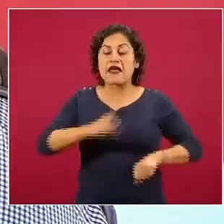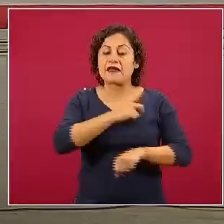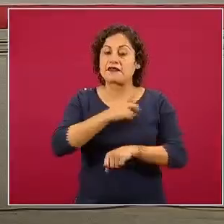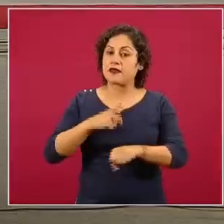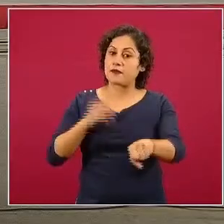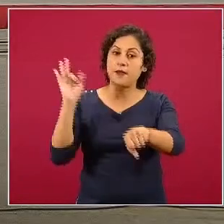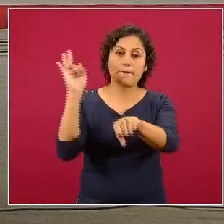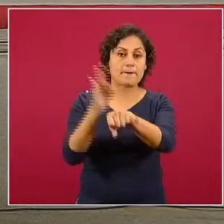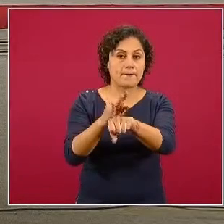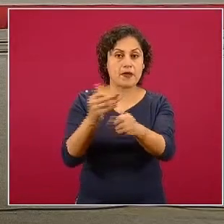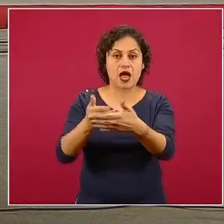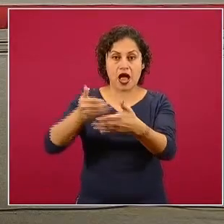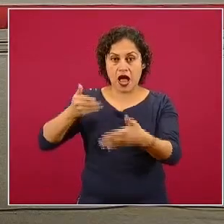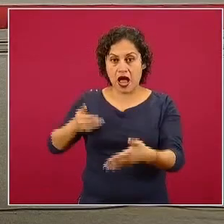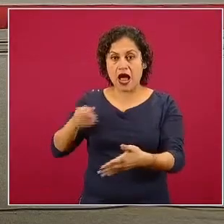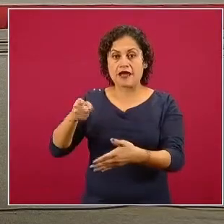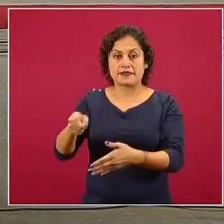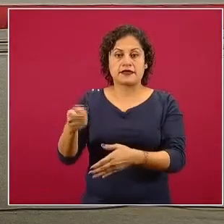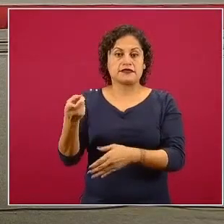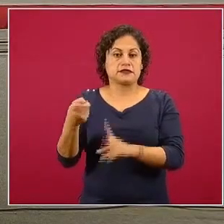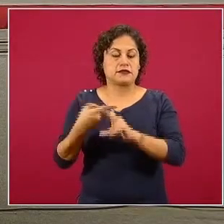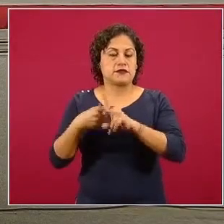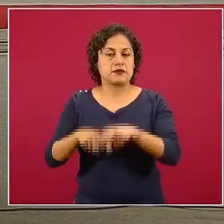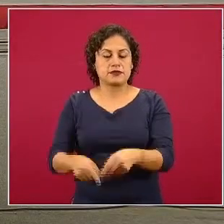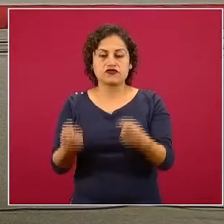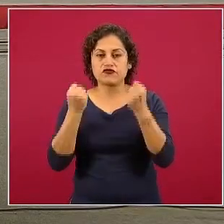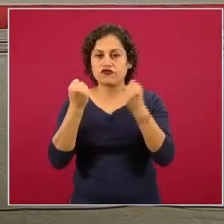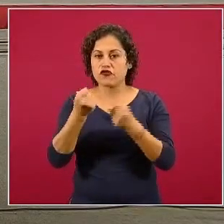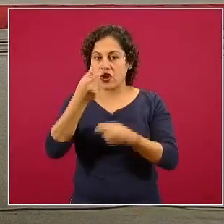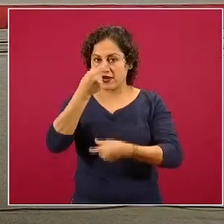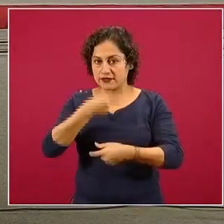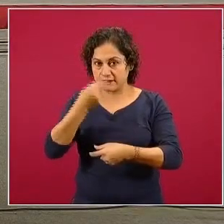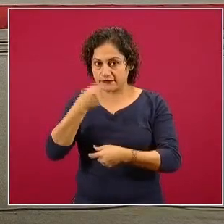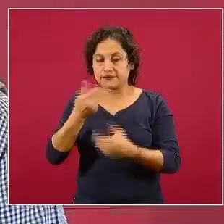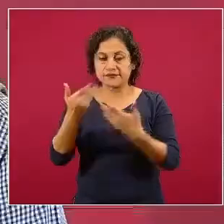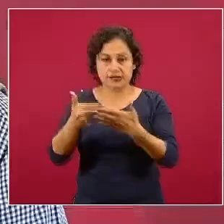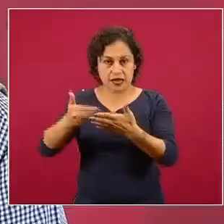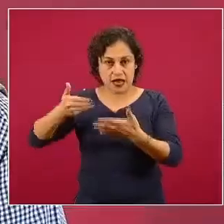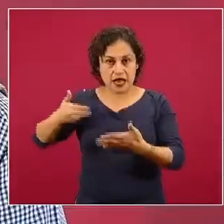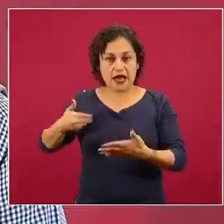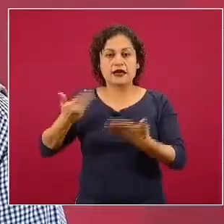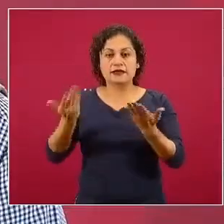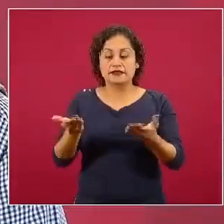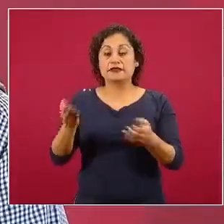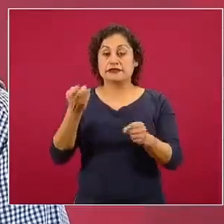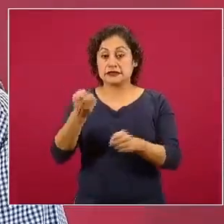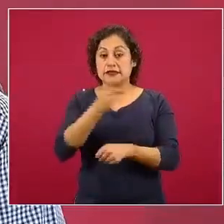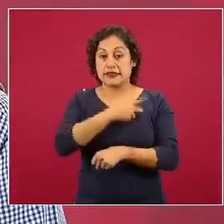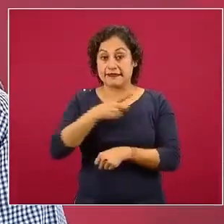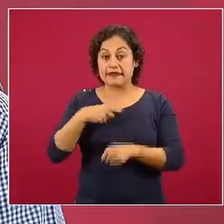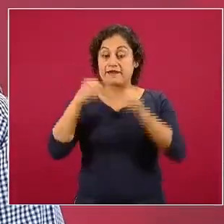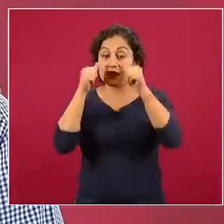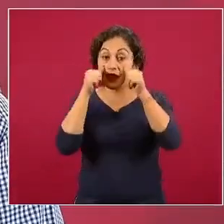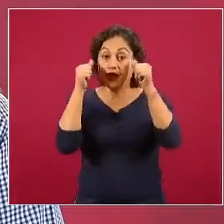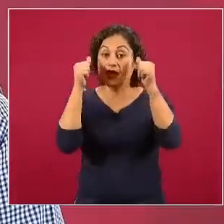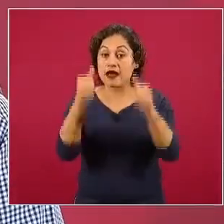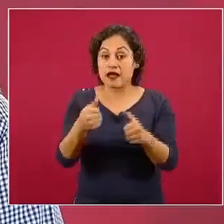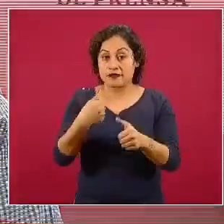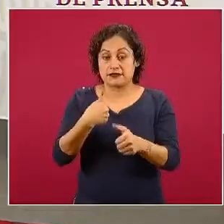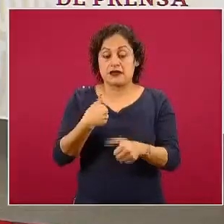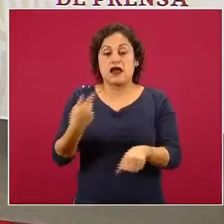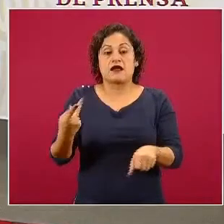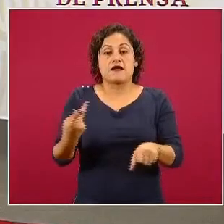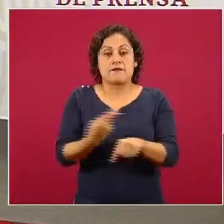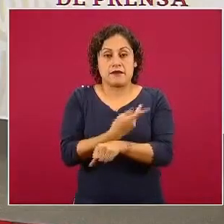justo estos grupos son los que deberán de tener este mayor enfoque, no solo de identificación temprana, sino también de un